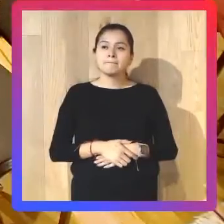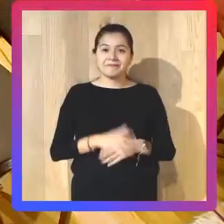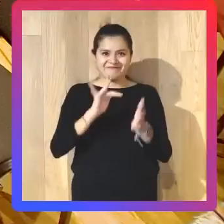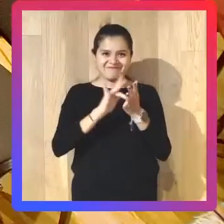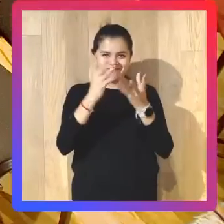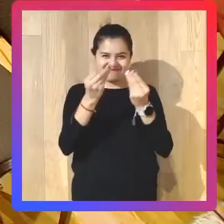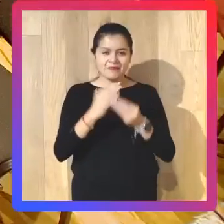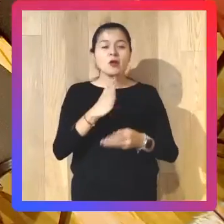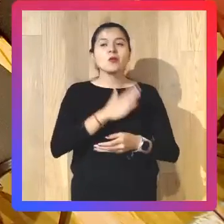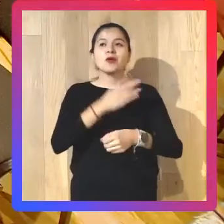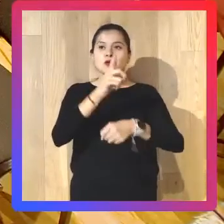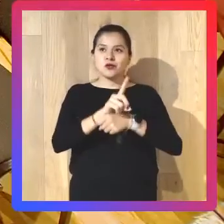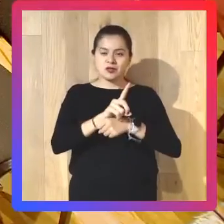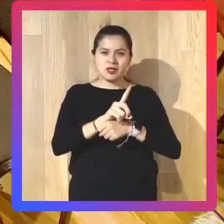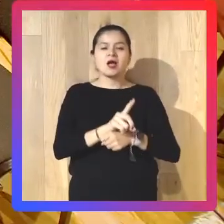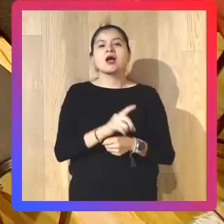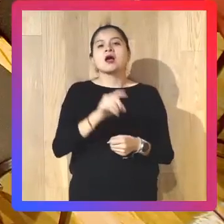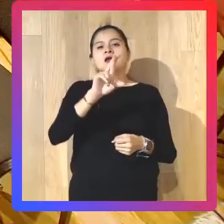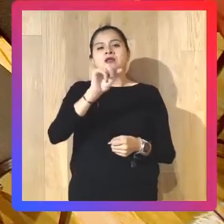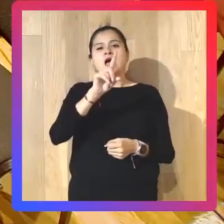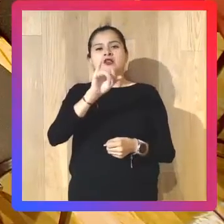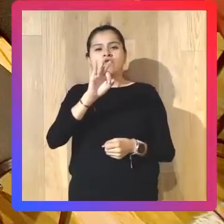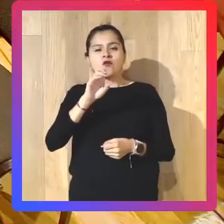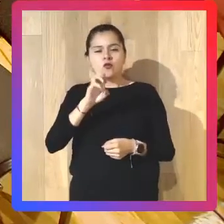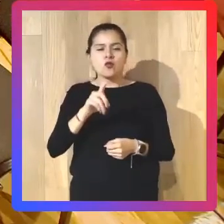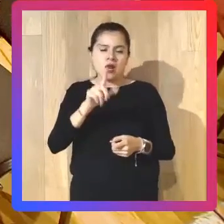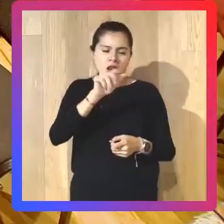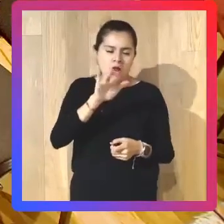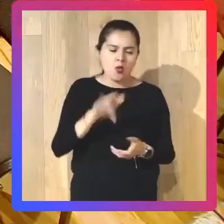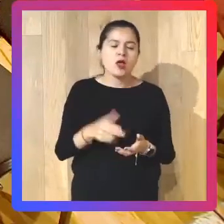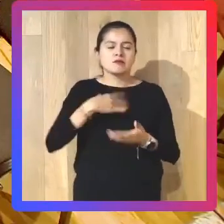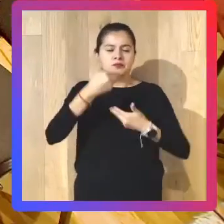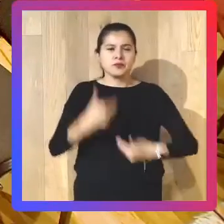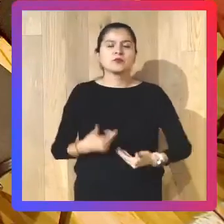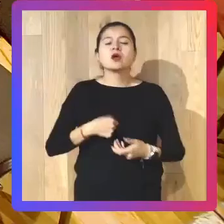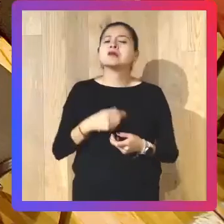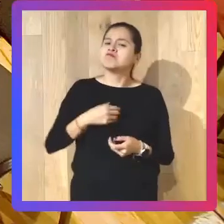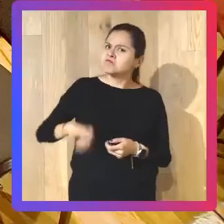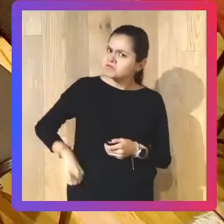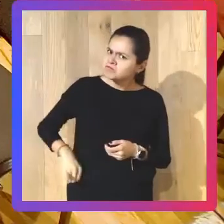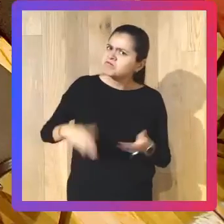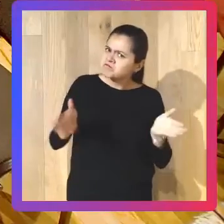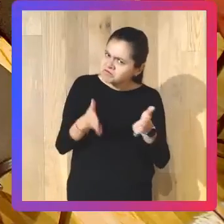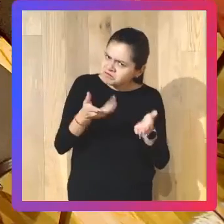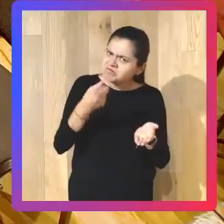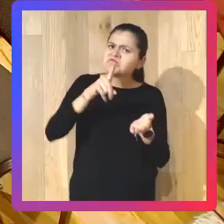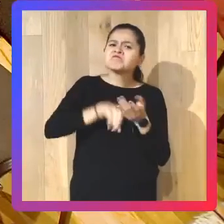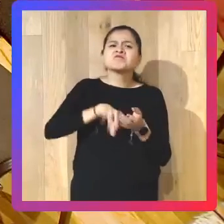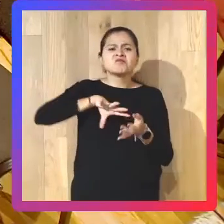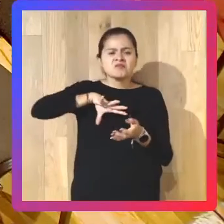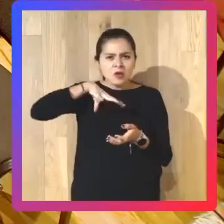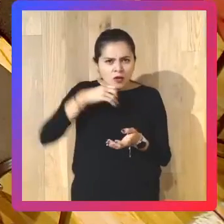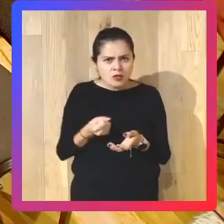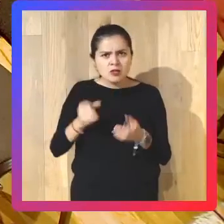Muchas gracias. Buen día, Laura Brujés de Radio Fórmula. Preguntarles, bueno, es interesante todo lo que comentan, este esfuerzo que desde pues, la